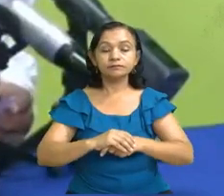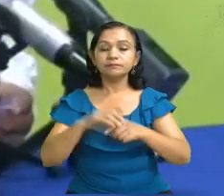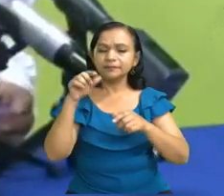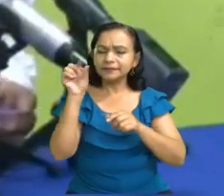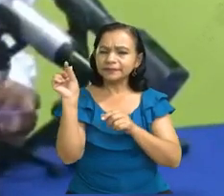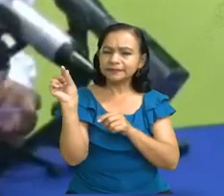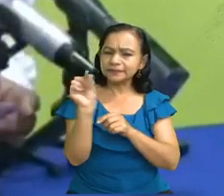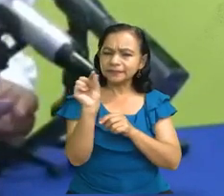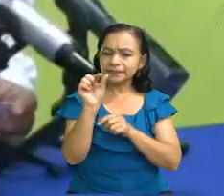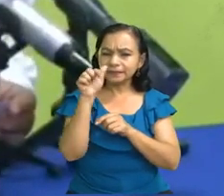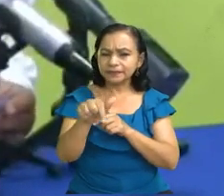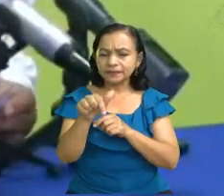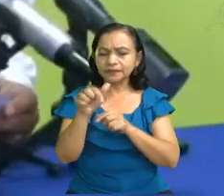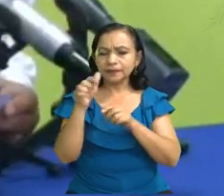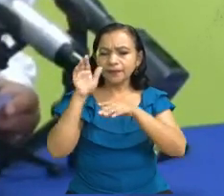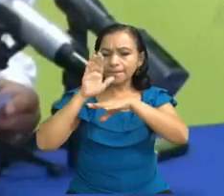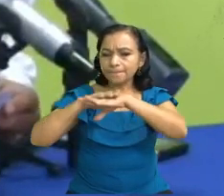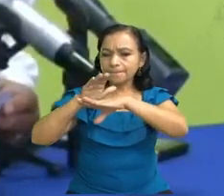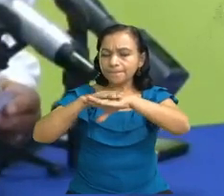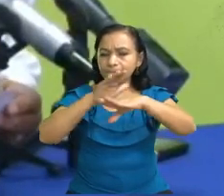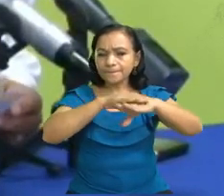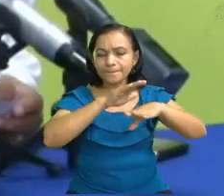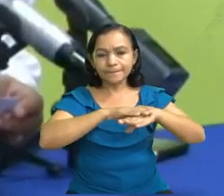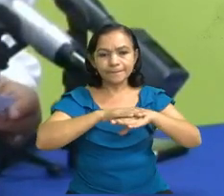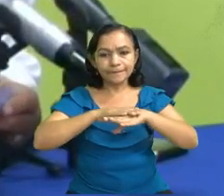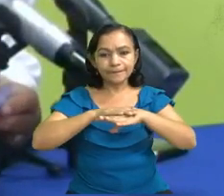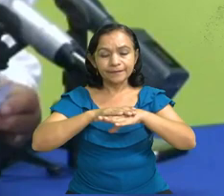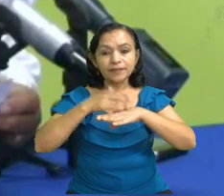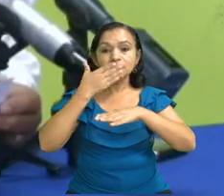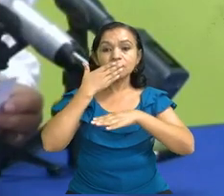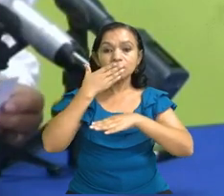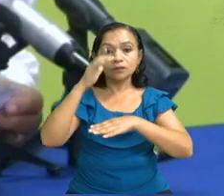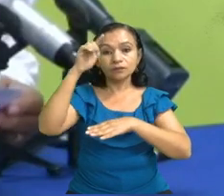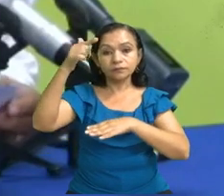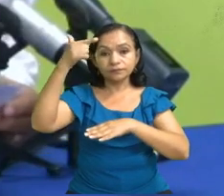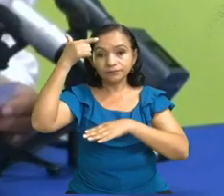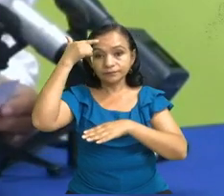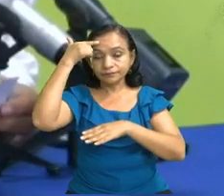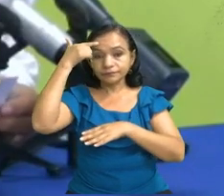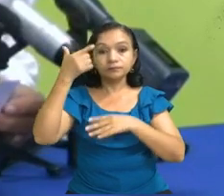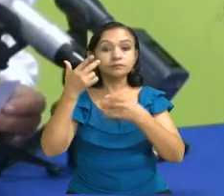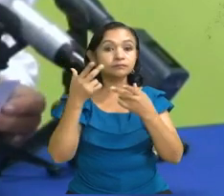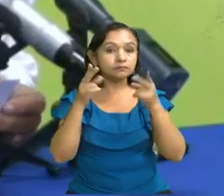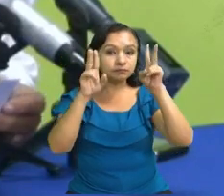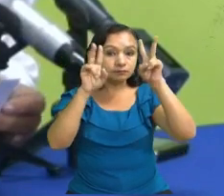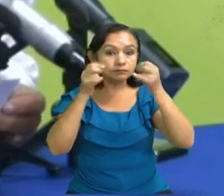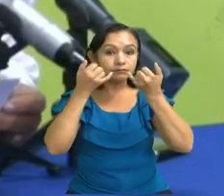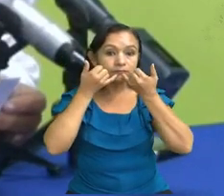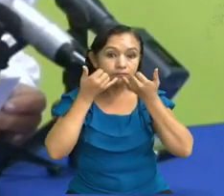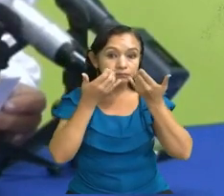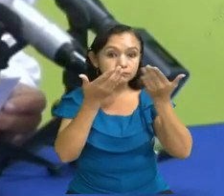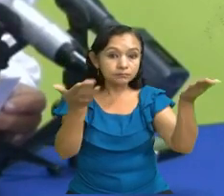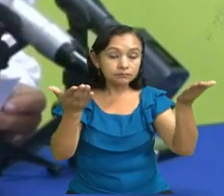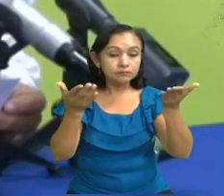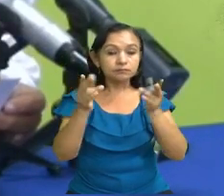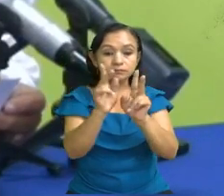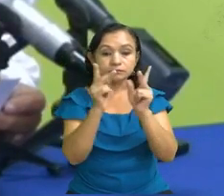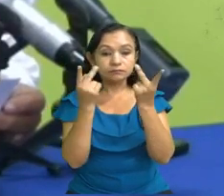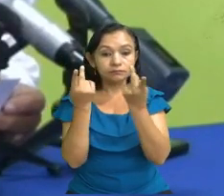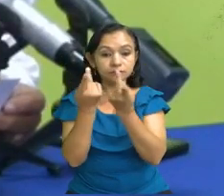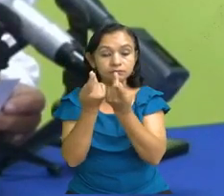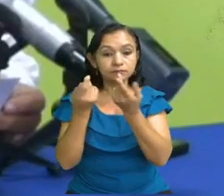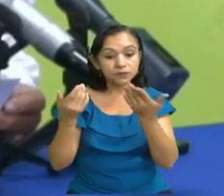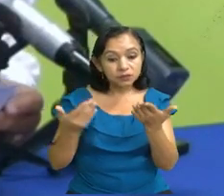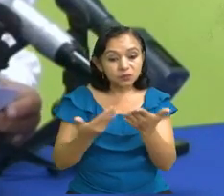momento, siguiendo una orientación de nuestro buen gobierno en relación a la información que se debe estar proveyendo a la población sobre este